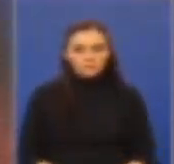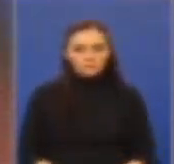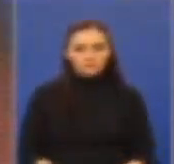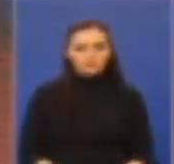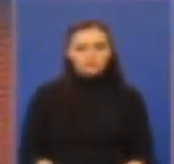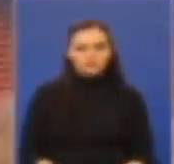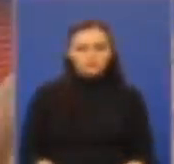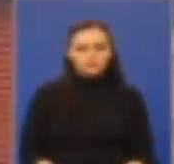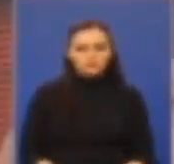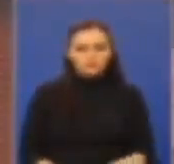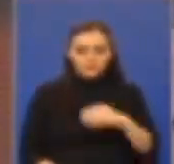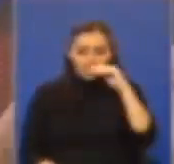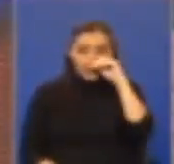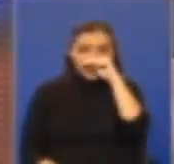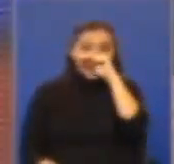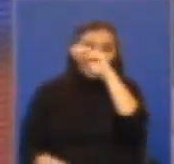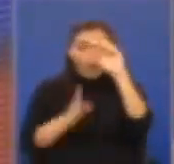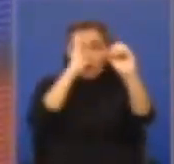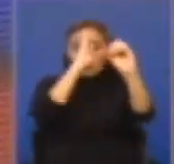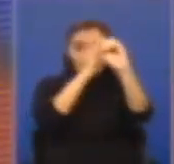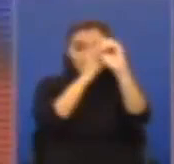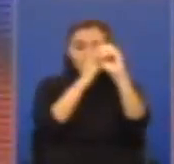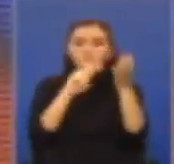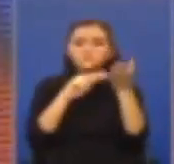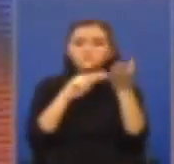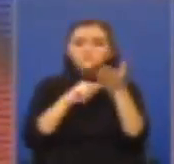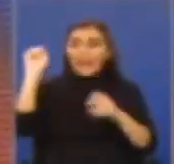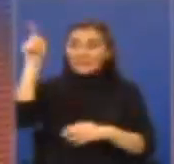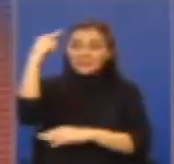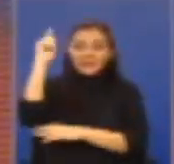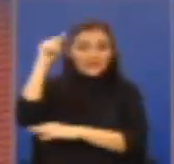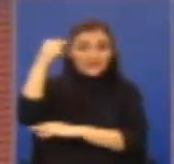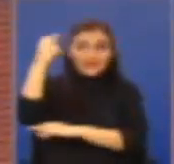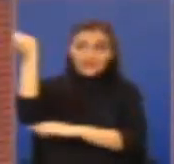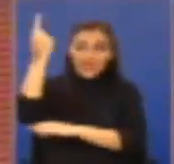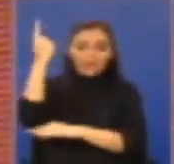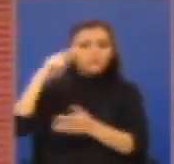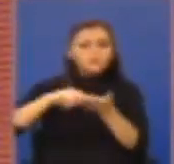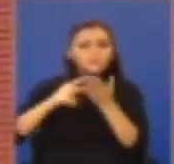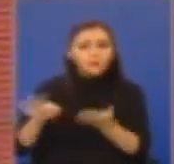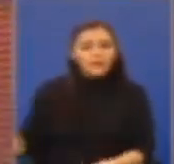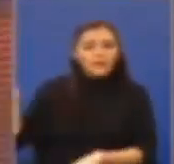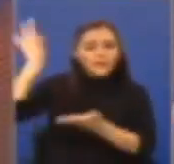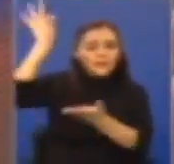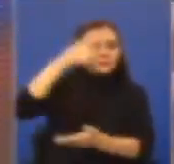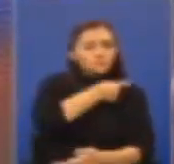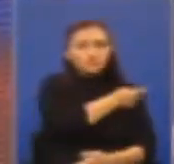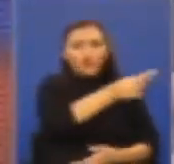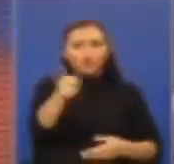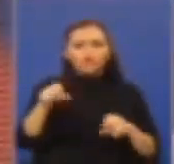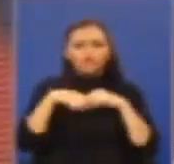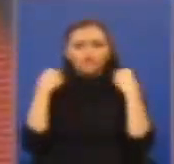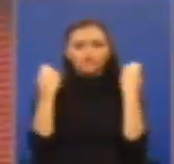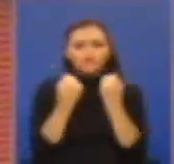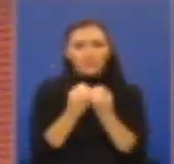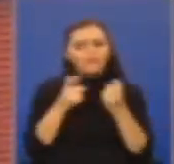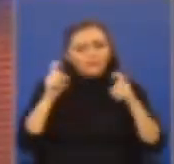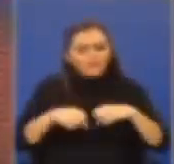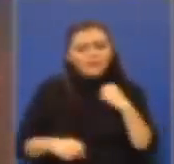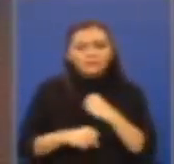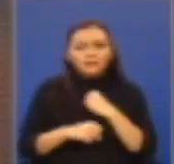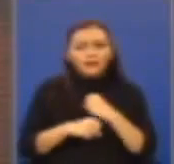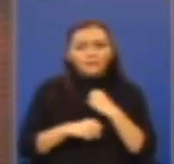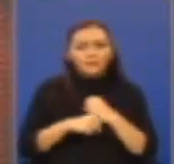cierto, porque el Estado es la representación de la sociedad por medio de la cual, por medio de esa representación, hace acción